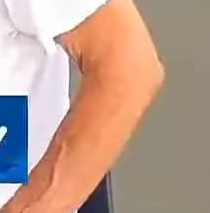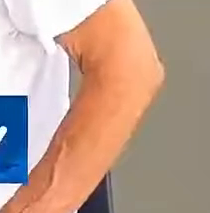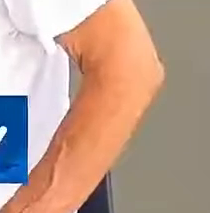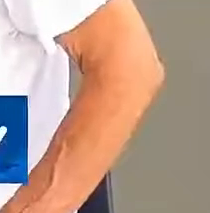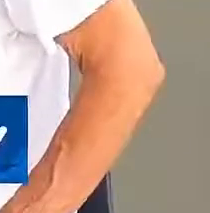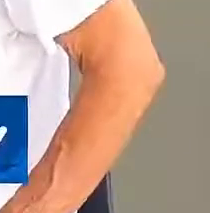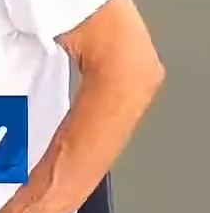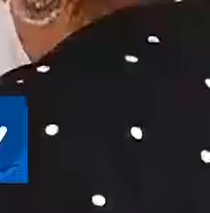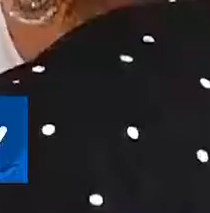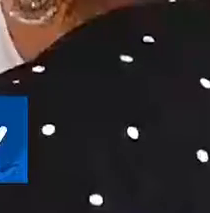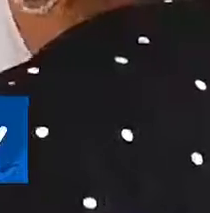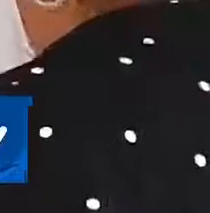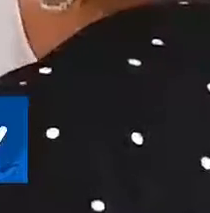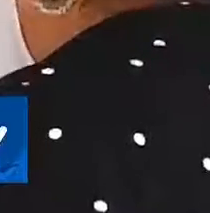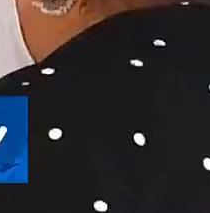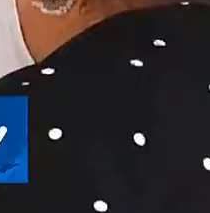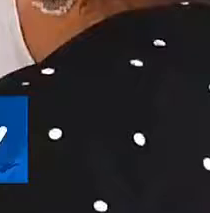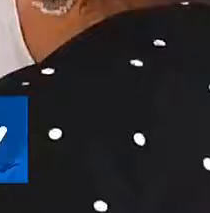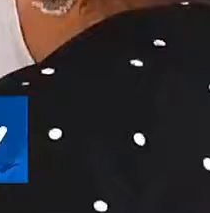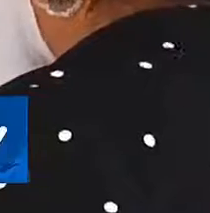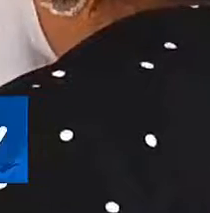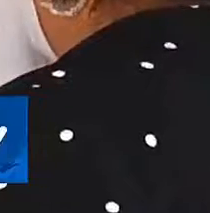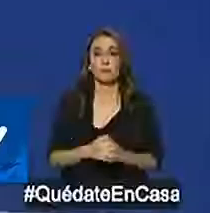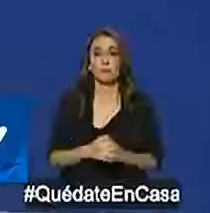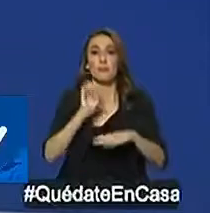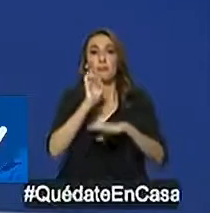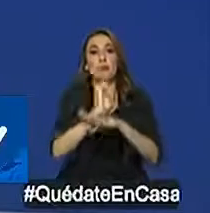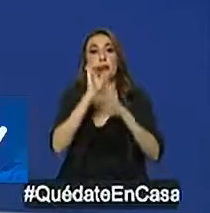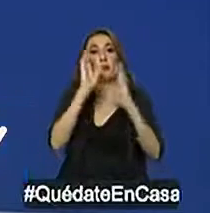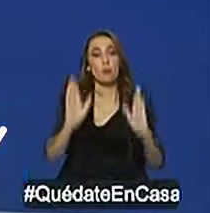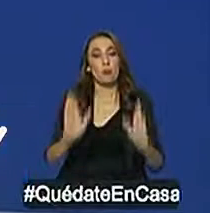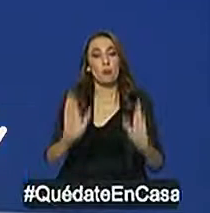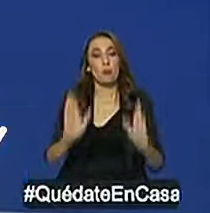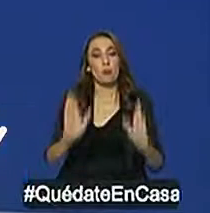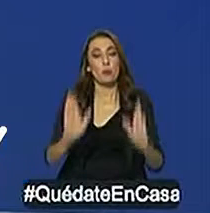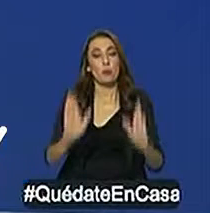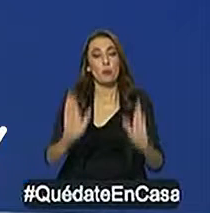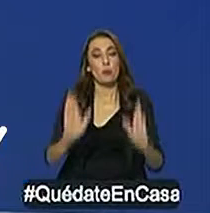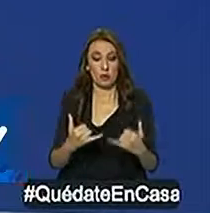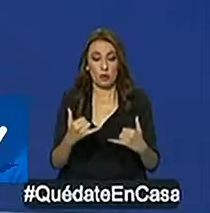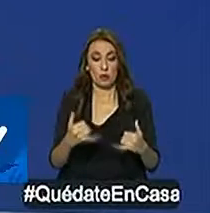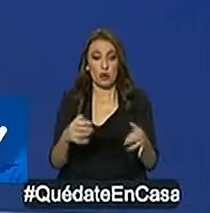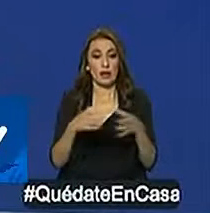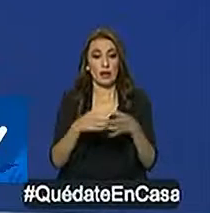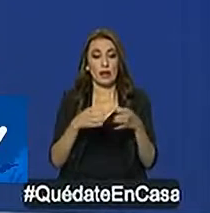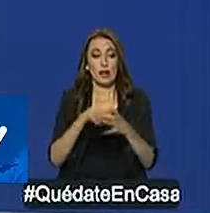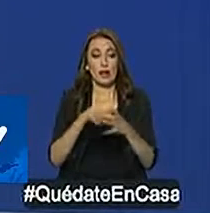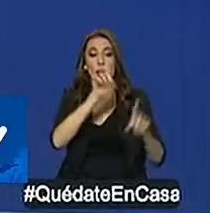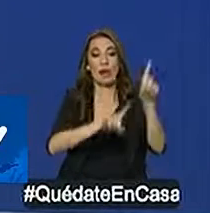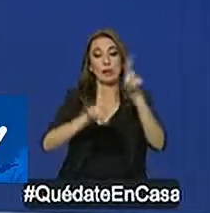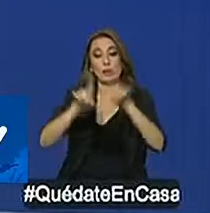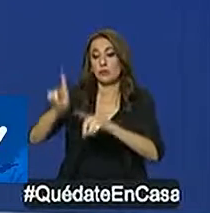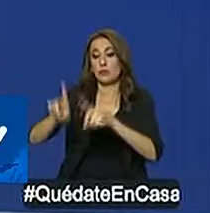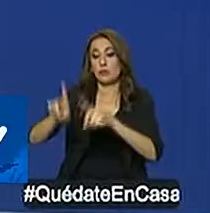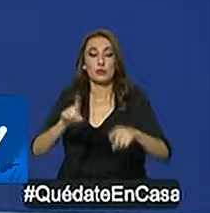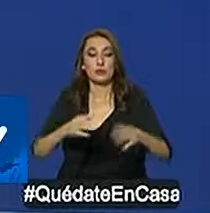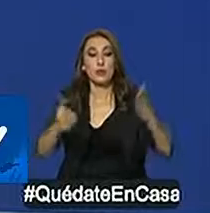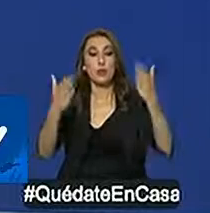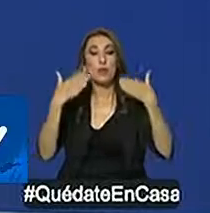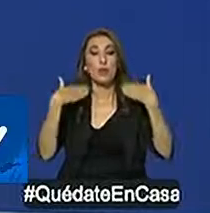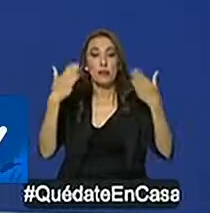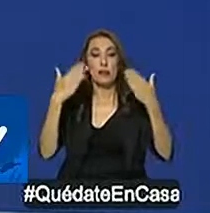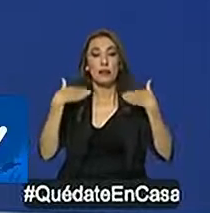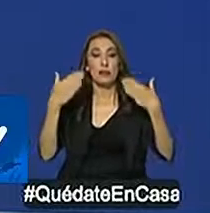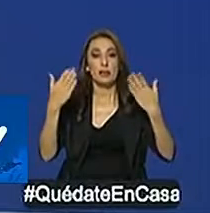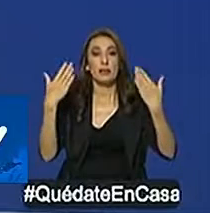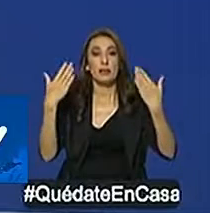de sospechosos y de casos positivos se habría estabilizado. Estamos en un punto en el cual la mayoría de los sectores de Guayaquil están